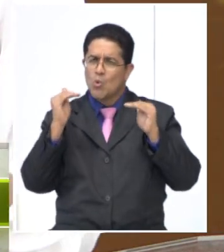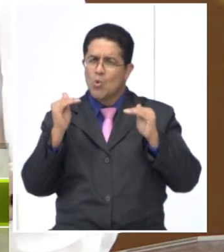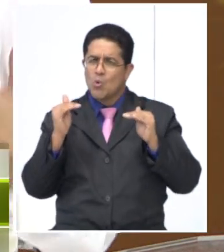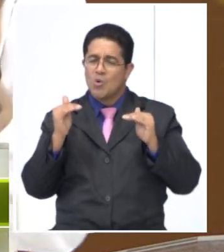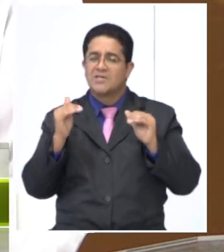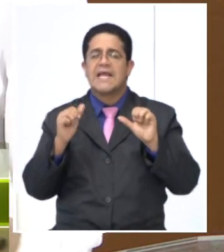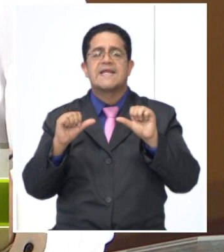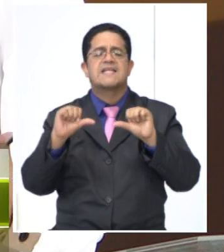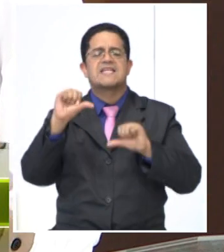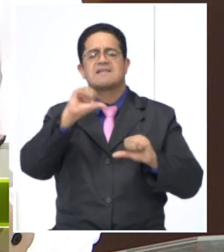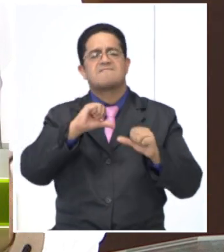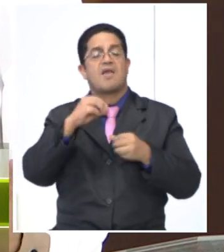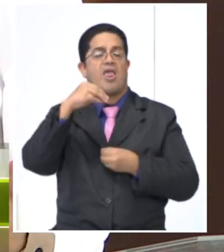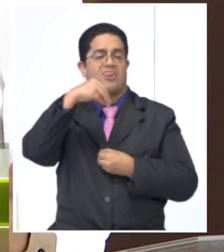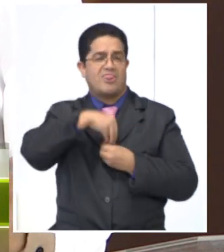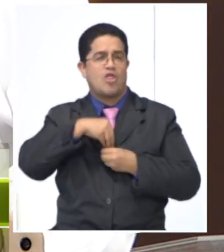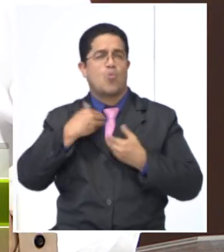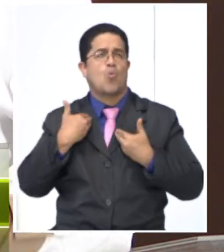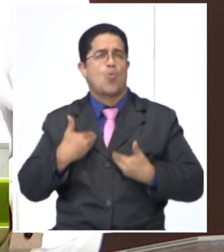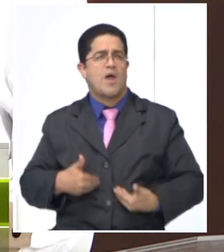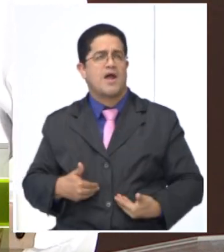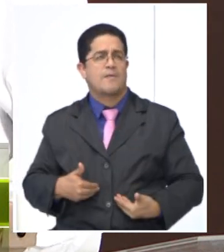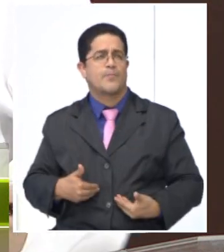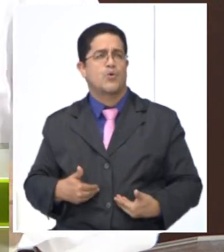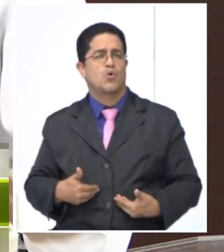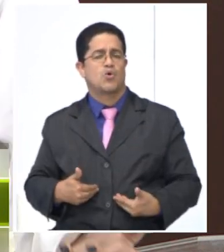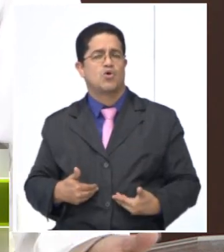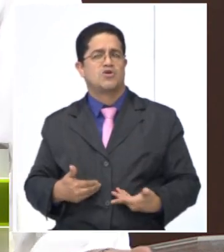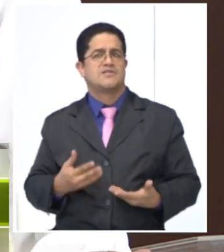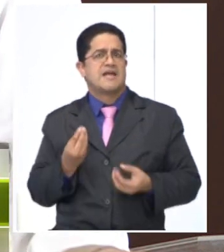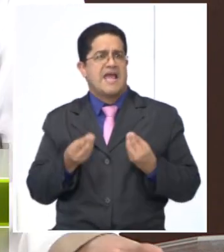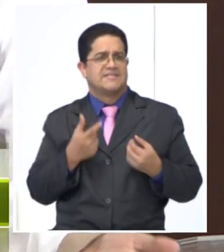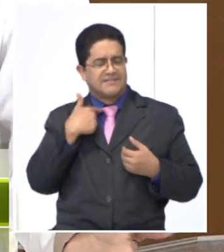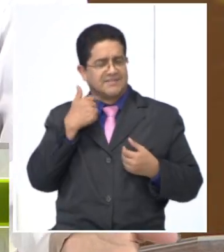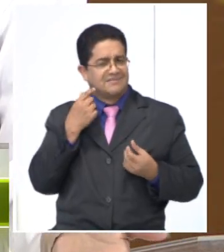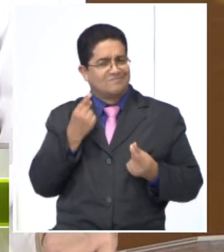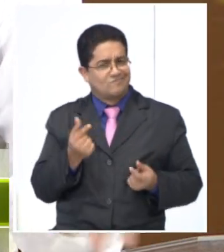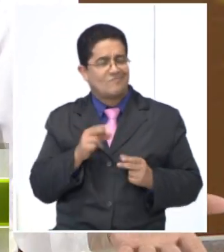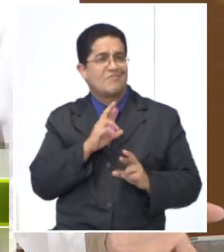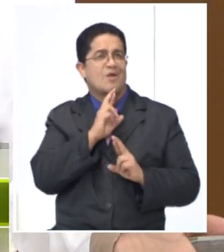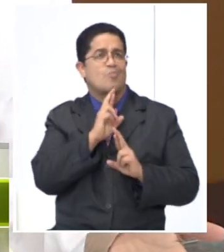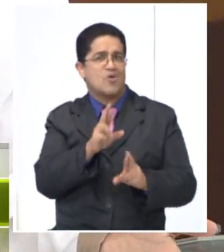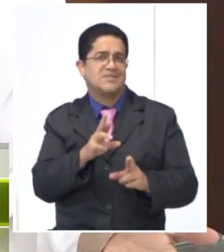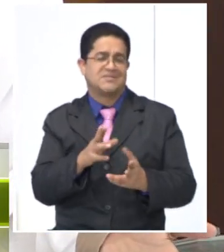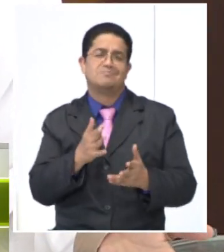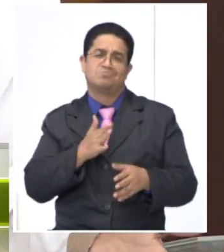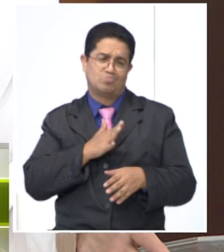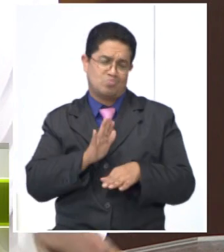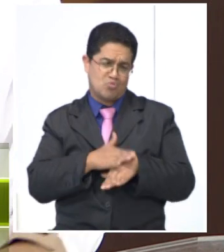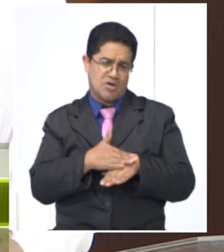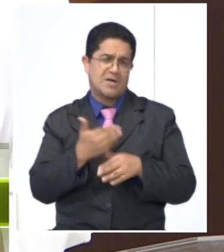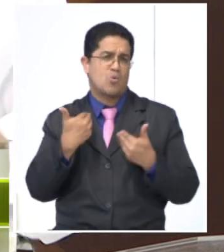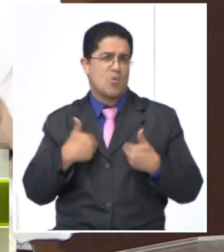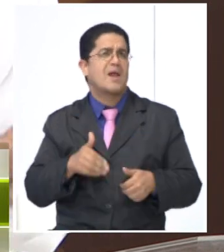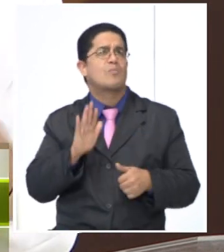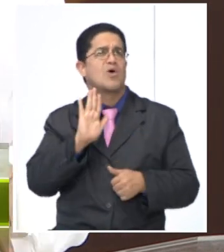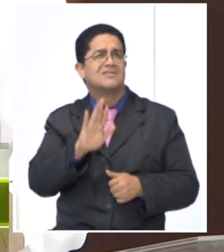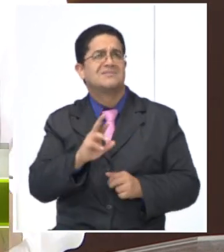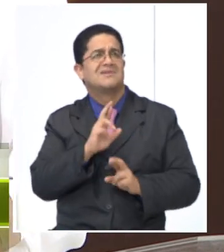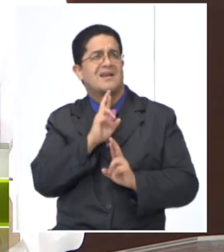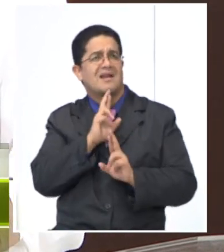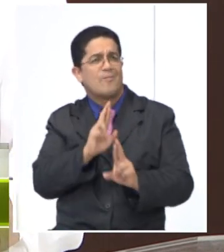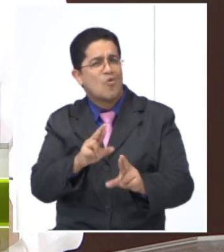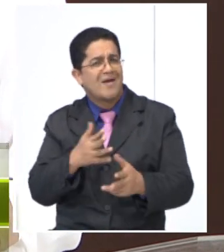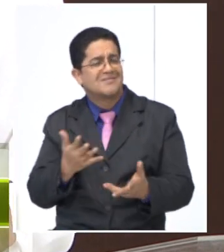o bioquímicas que están dentro de nuestro cuerpo que nos ayuda, hace reaccionar? Porque reaccionamos a veces y no hacerlo de manera